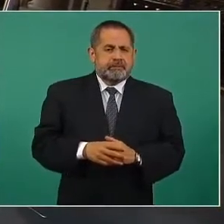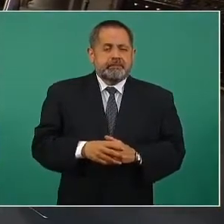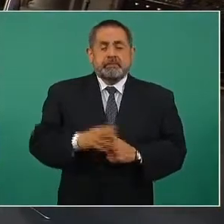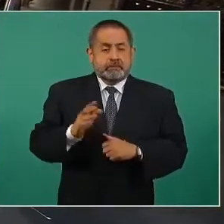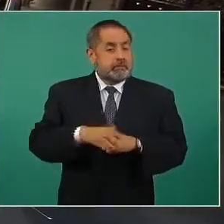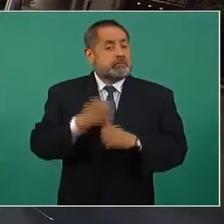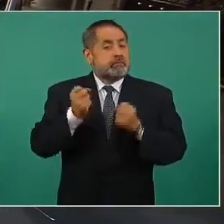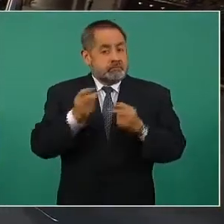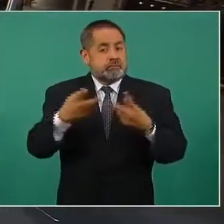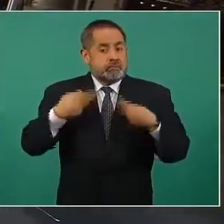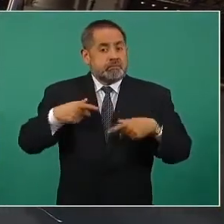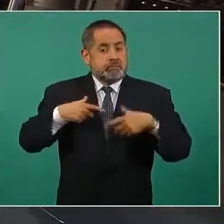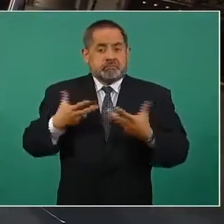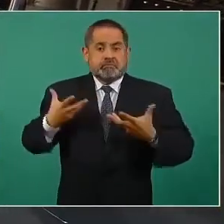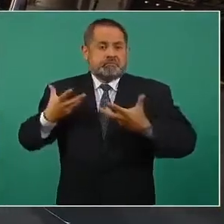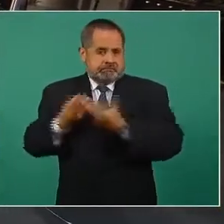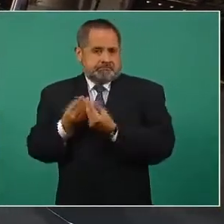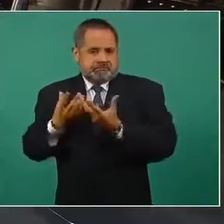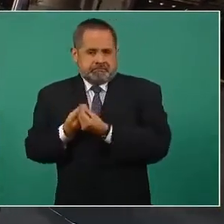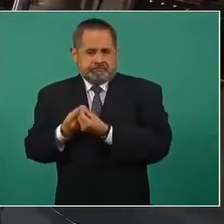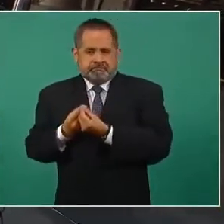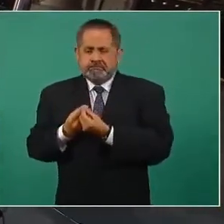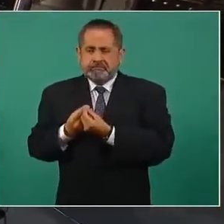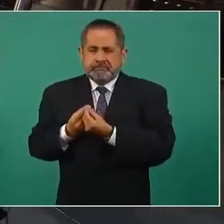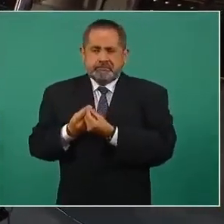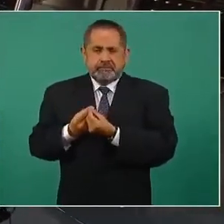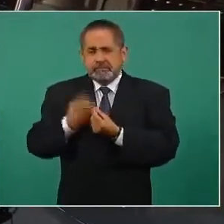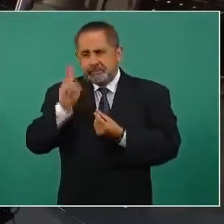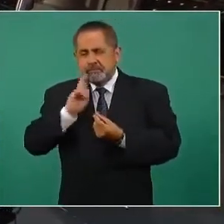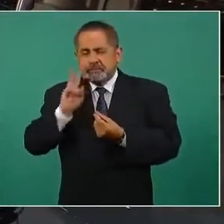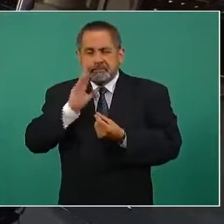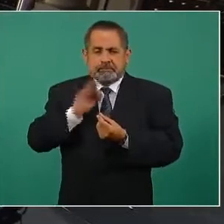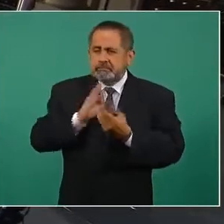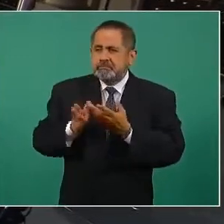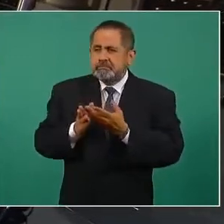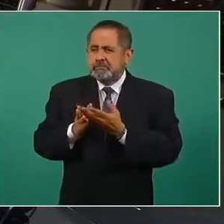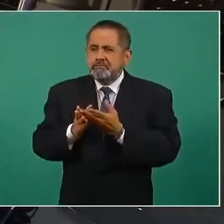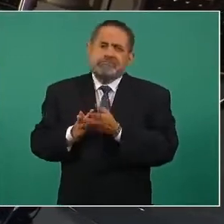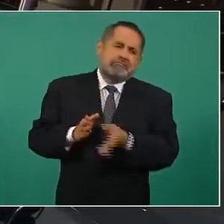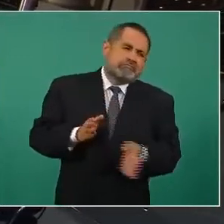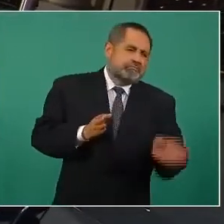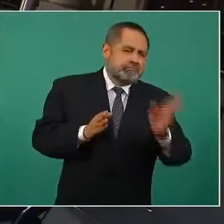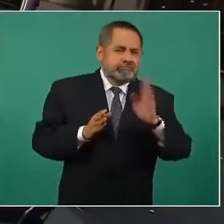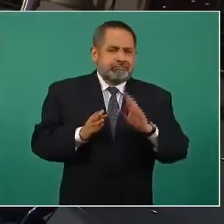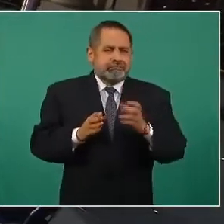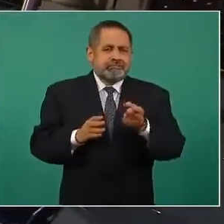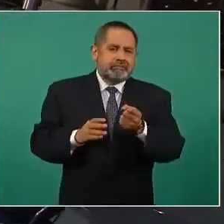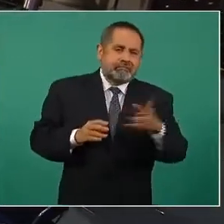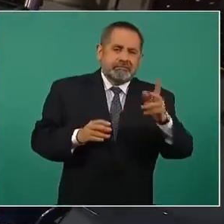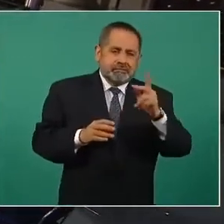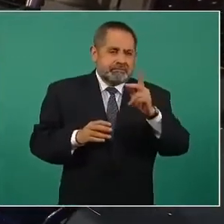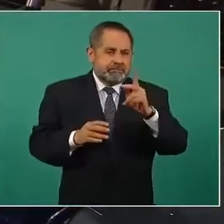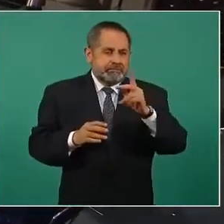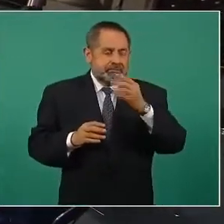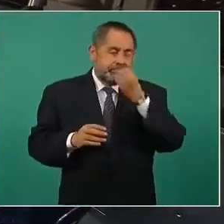muchos, los que tenían posibilidad, se fueron al psicólogo.